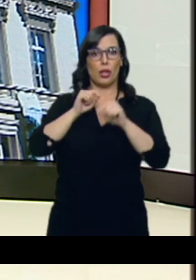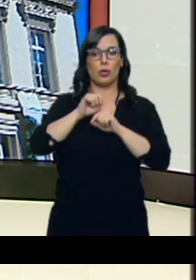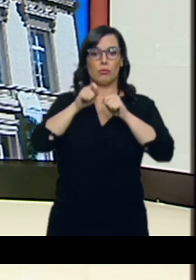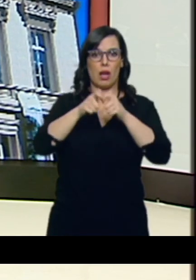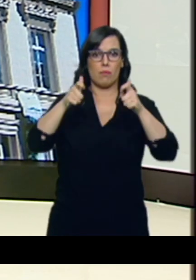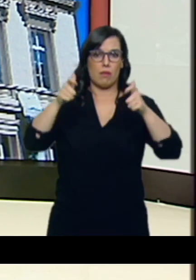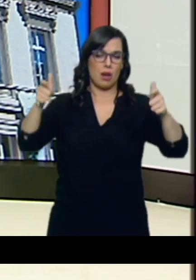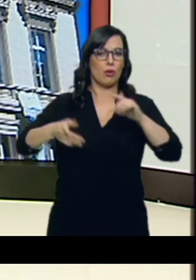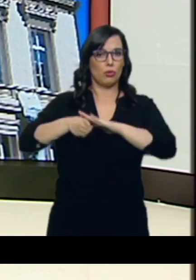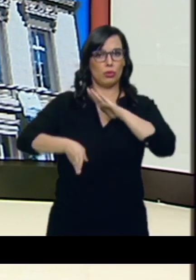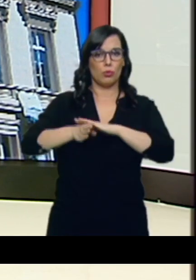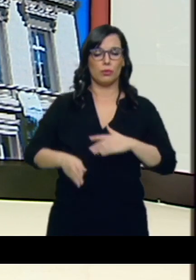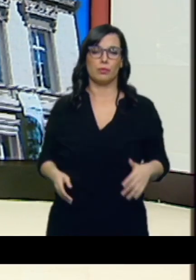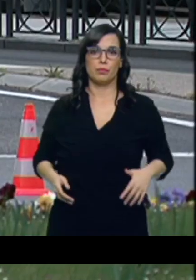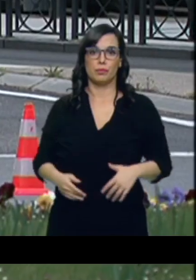seguido creciendo.